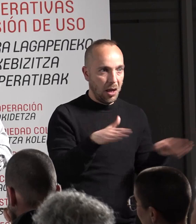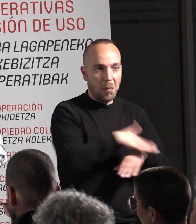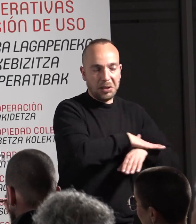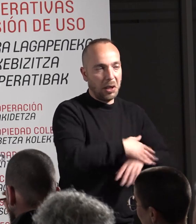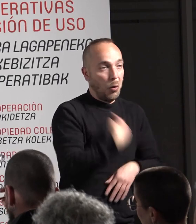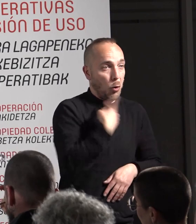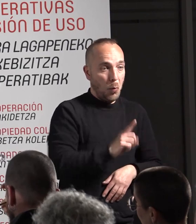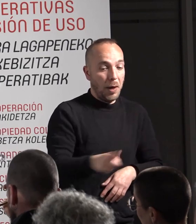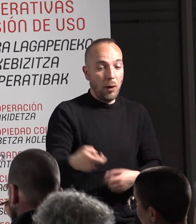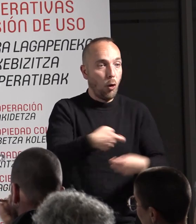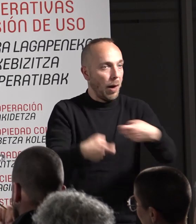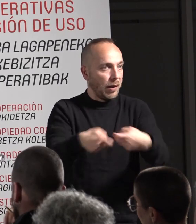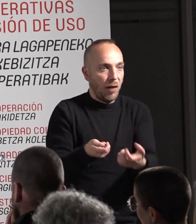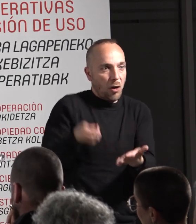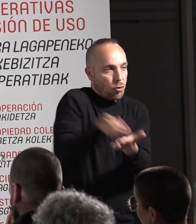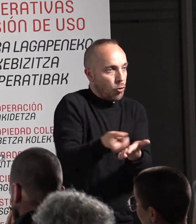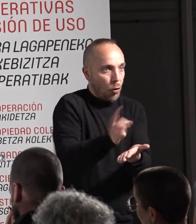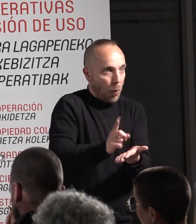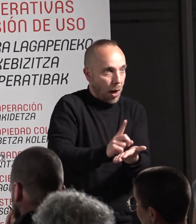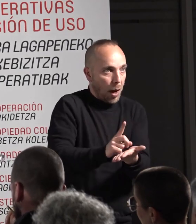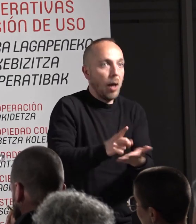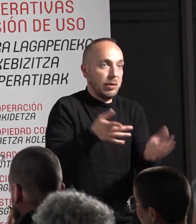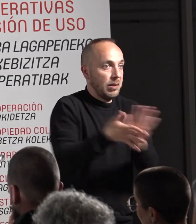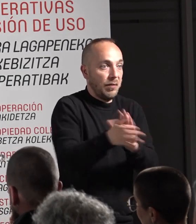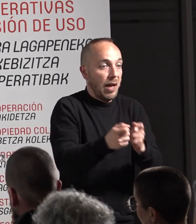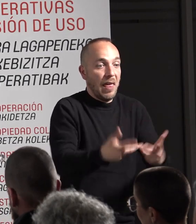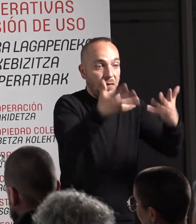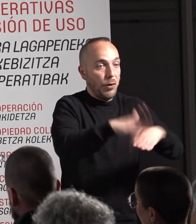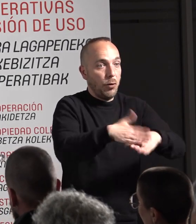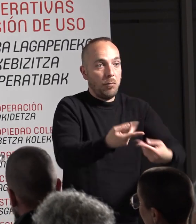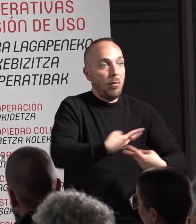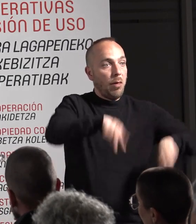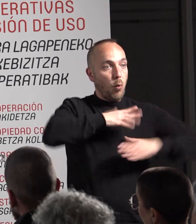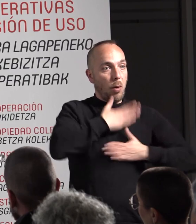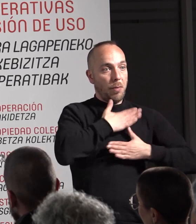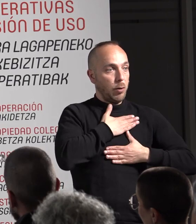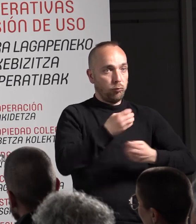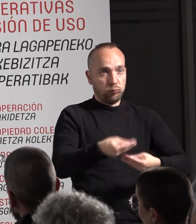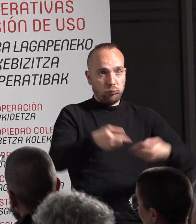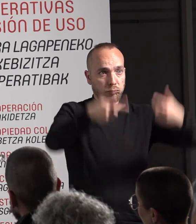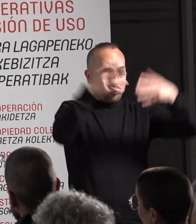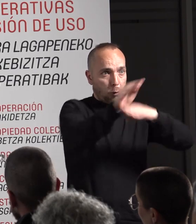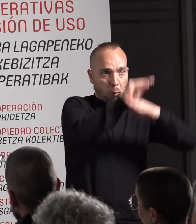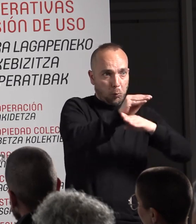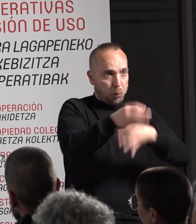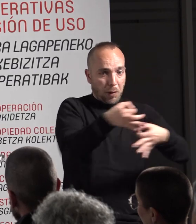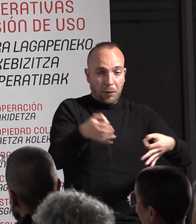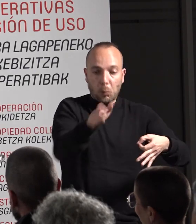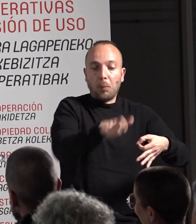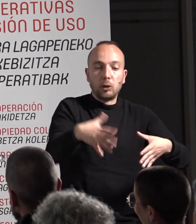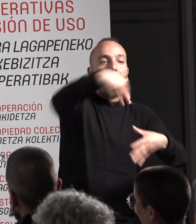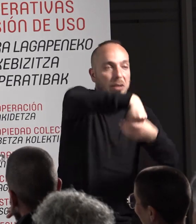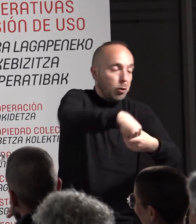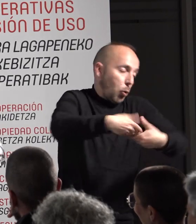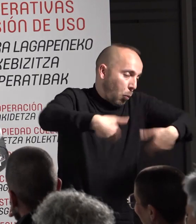cooperativa le va a revertir el edificio en perfecto estado de conservación, con los cooperativistas dentro. Bueno,